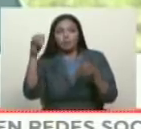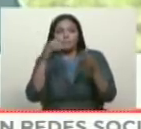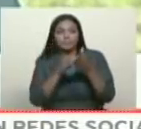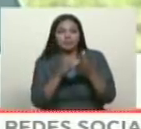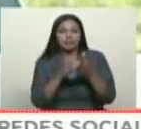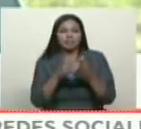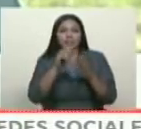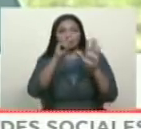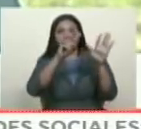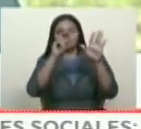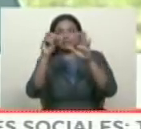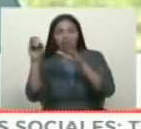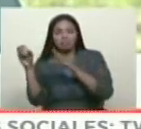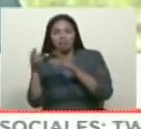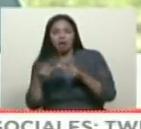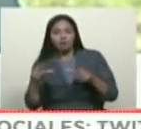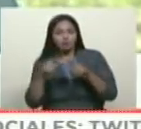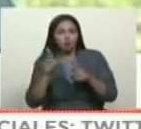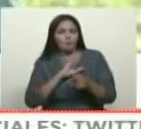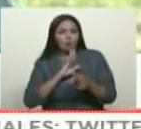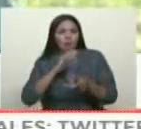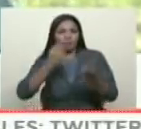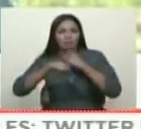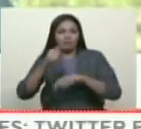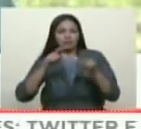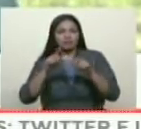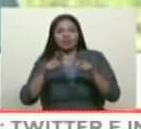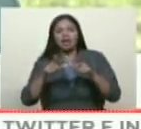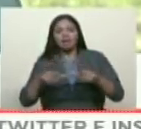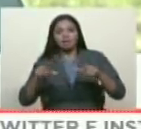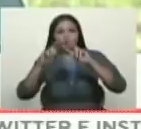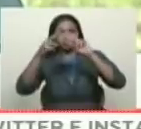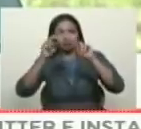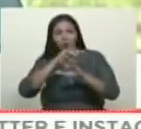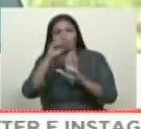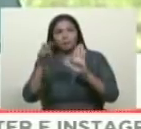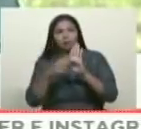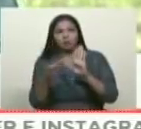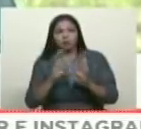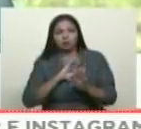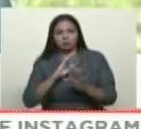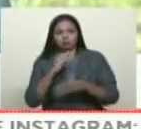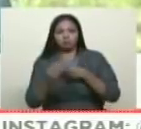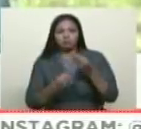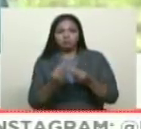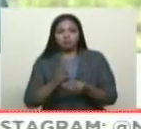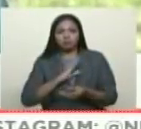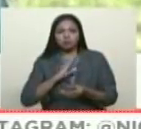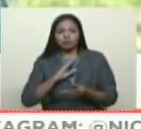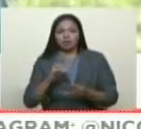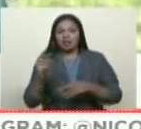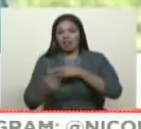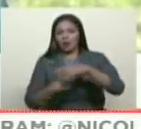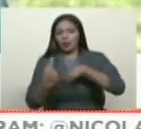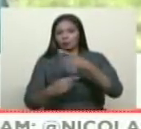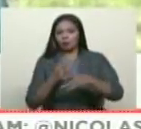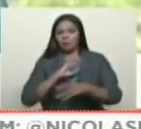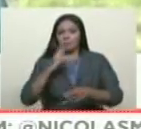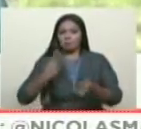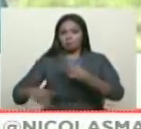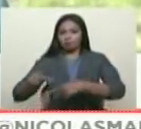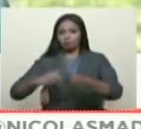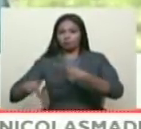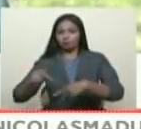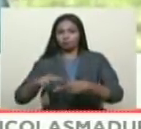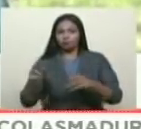51.743 unidades populares de defensa integral a producir Naguará, una revolución productiva. Voy a